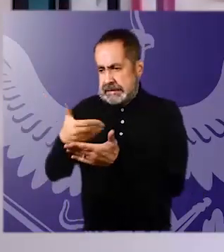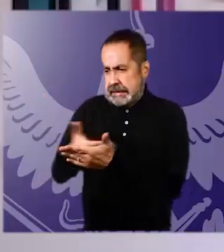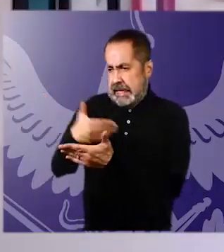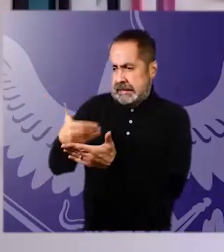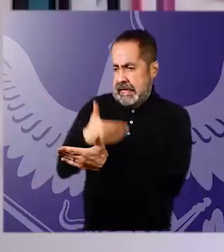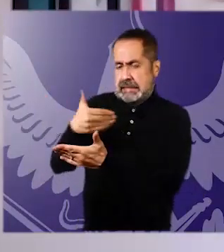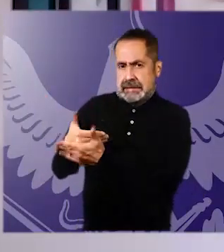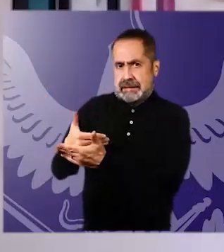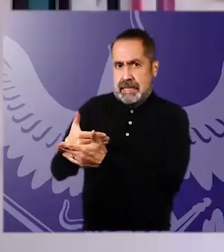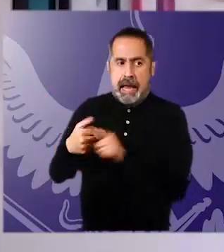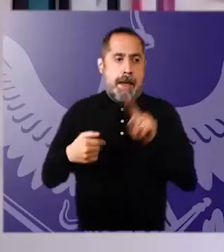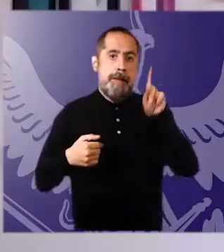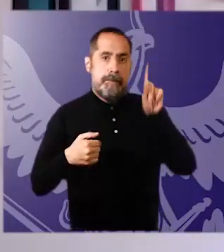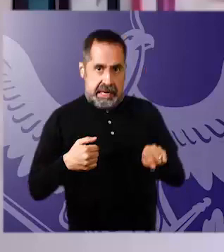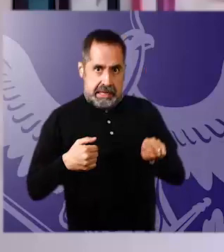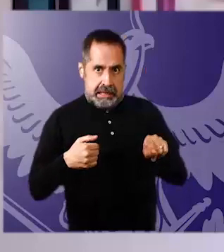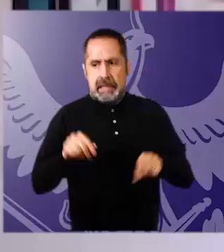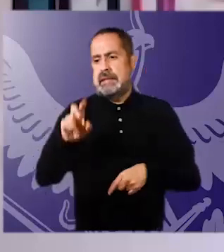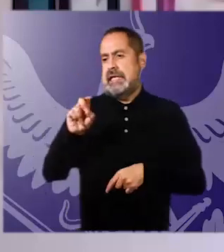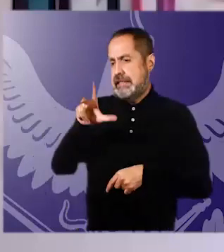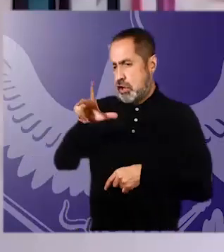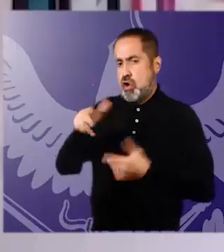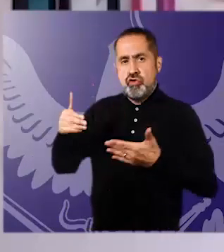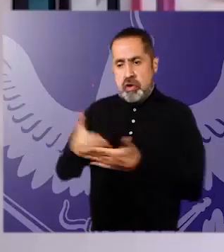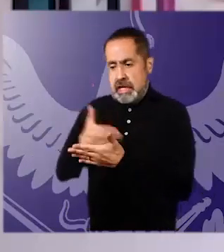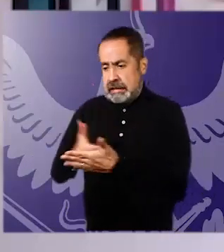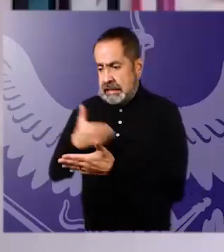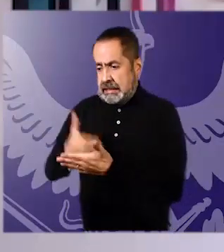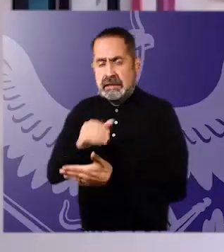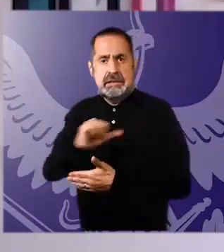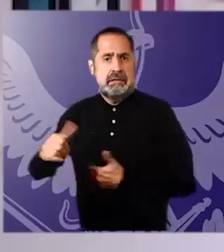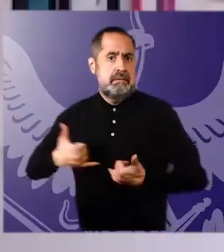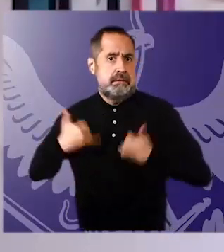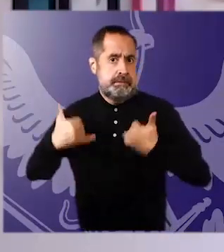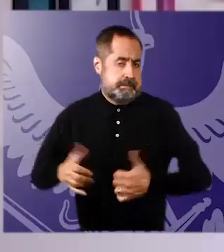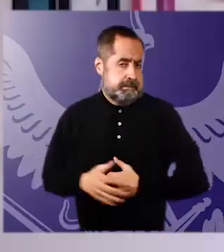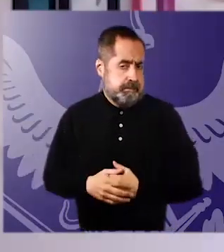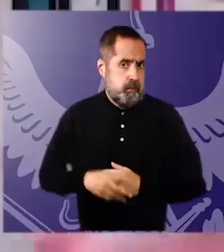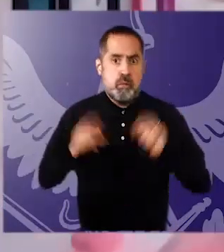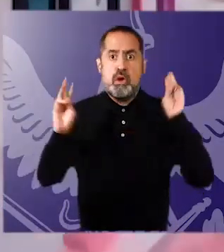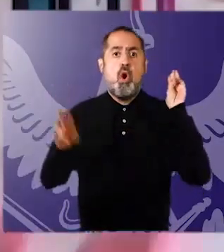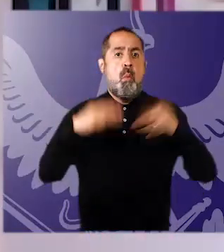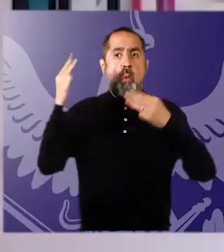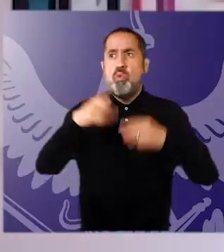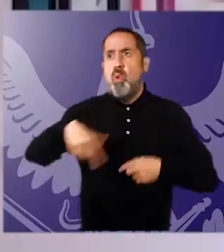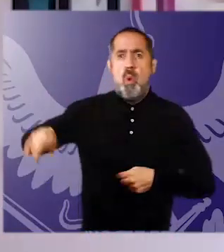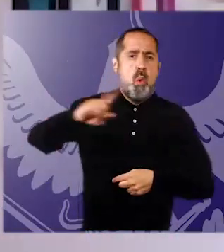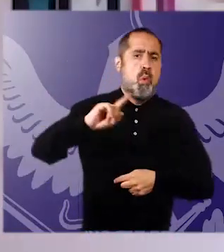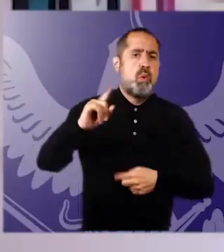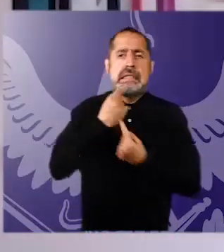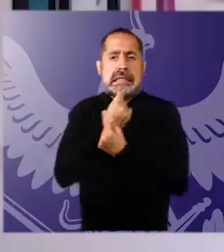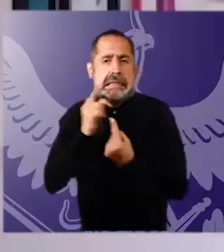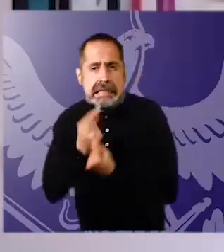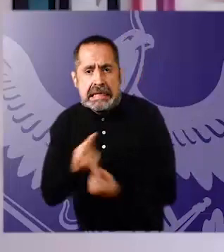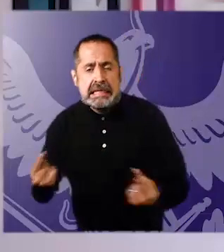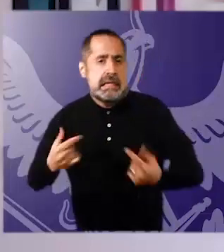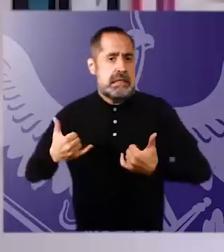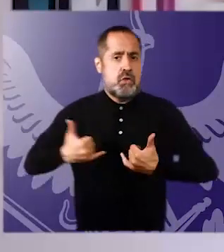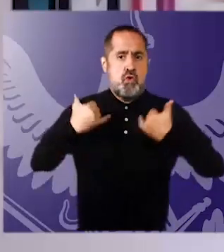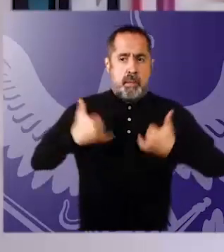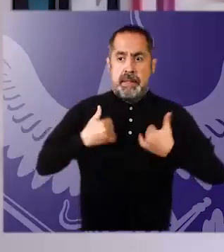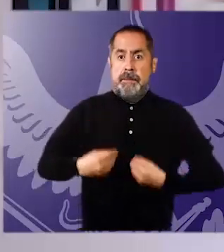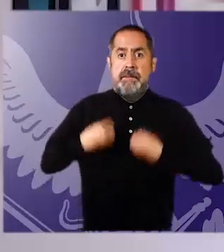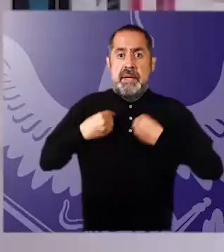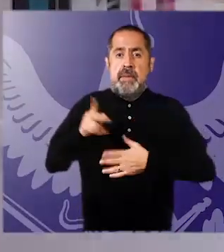38.6 nacimientos por cada 1,000 adolescentes. En todo el mundo, las niñas y adolescentes